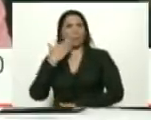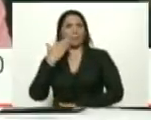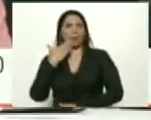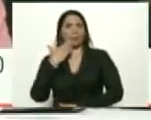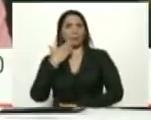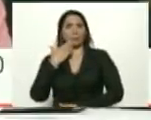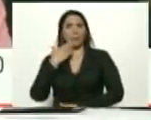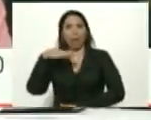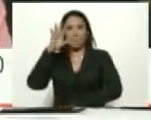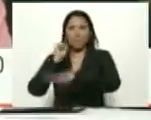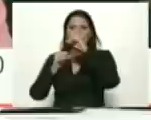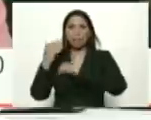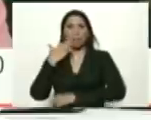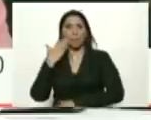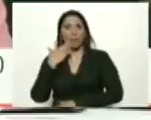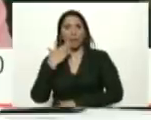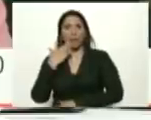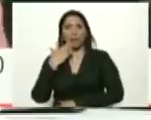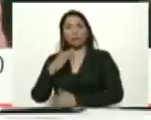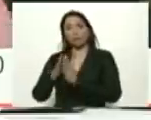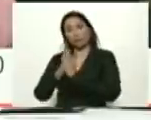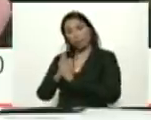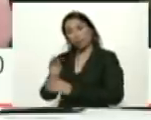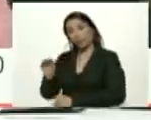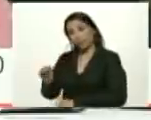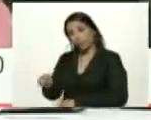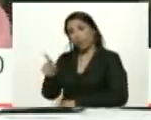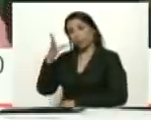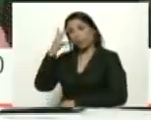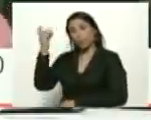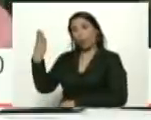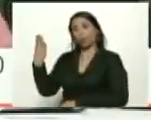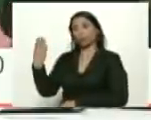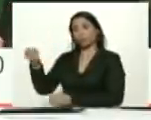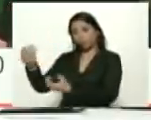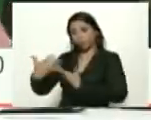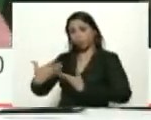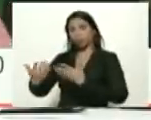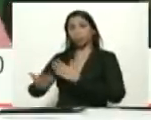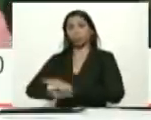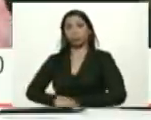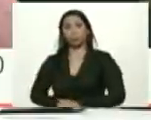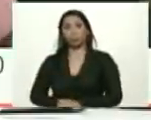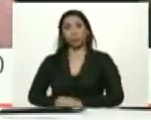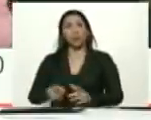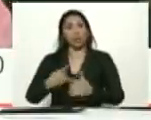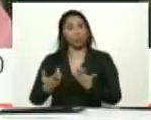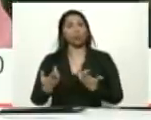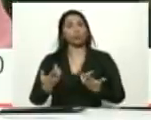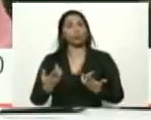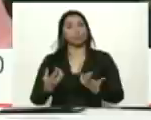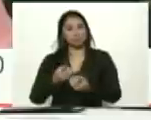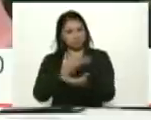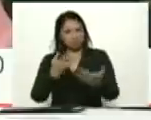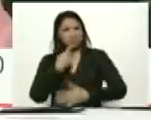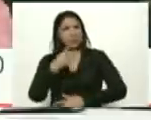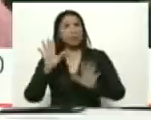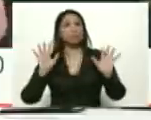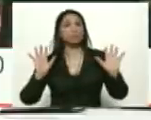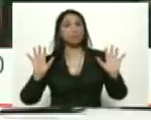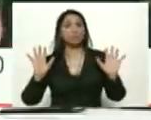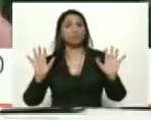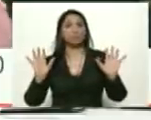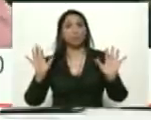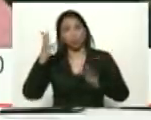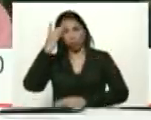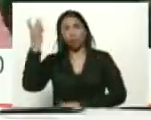Aprendí de ella. Mi hijo, Dios proveerá. Ah, dígalo ahí, Víctor.